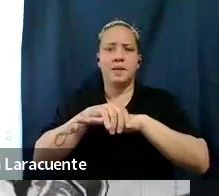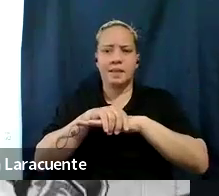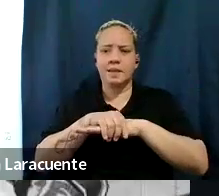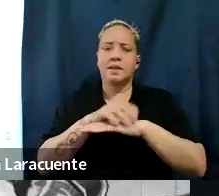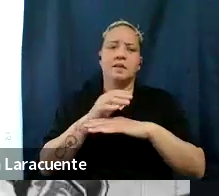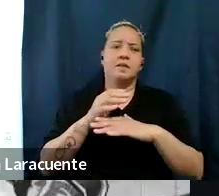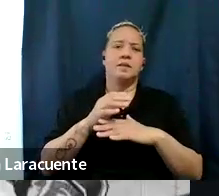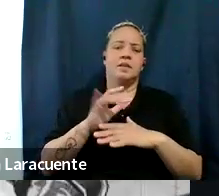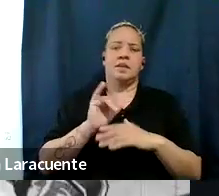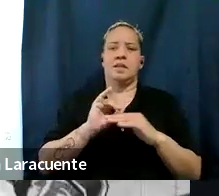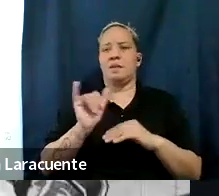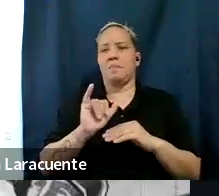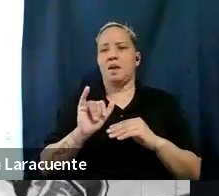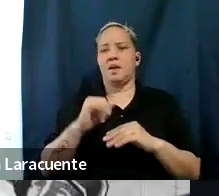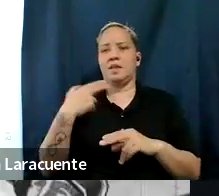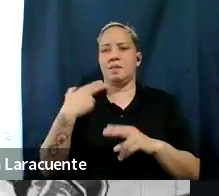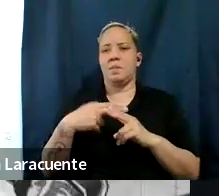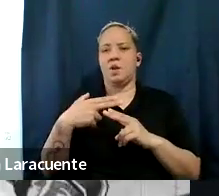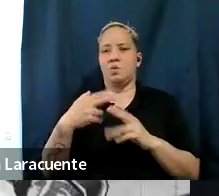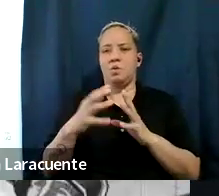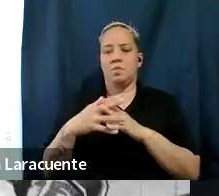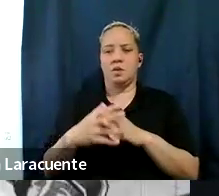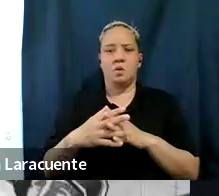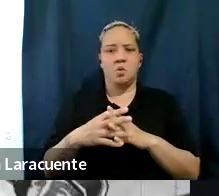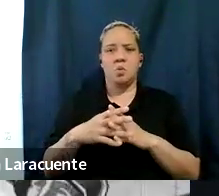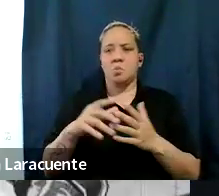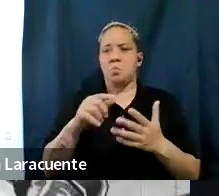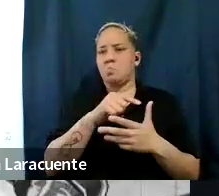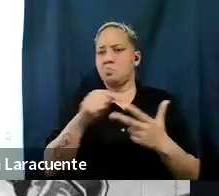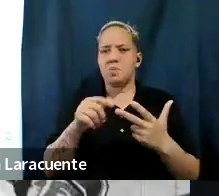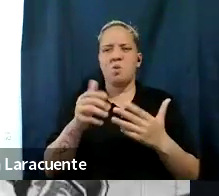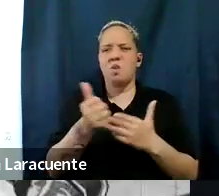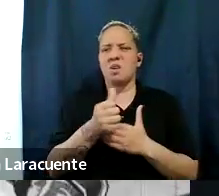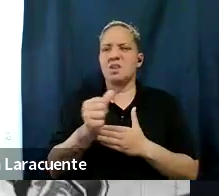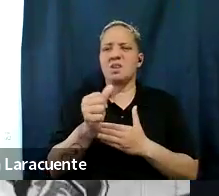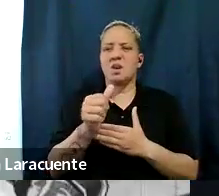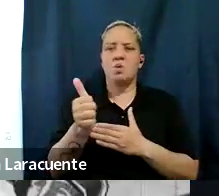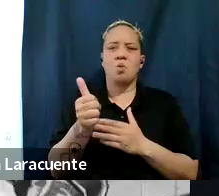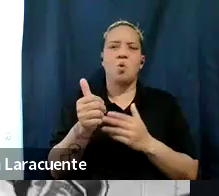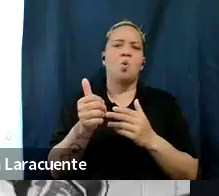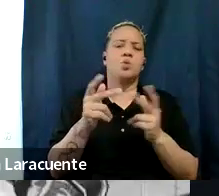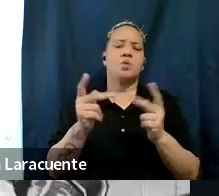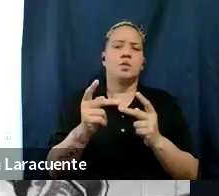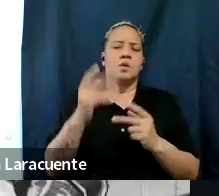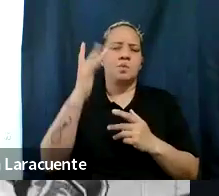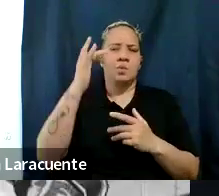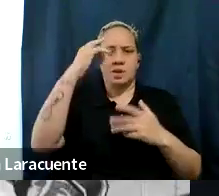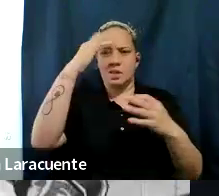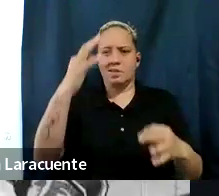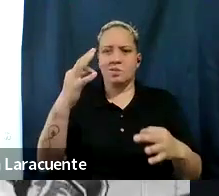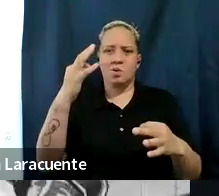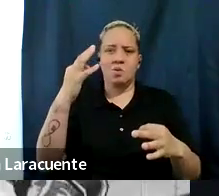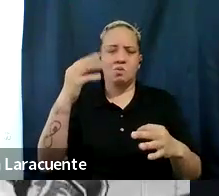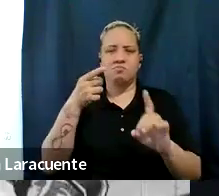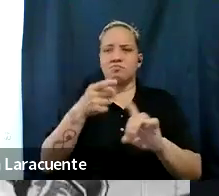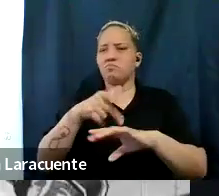supuesto en Hispanoamérica. Podría haber optado por cualquier otro destino, pero ¿por qué se decidió Juan Ramón Jiménez por Puerto